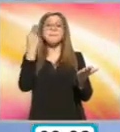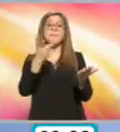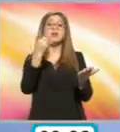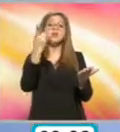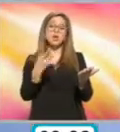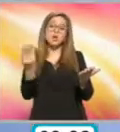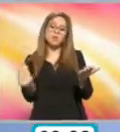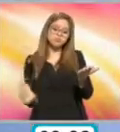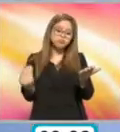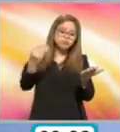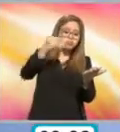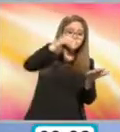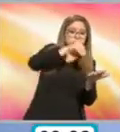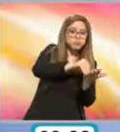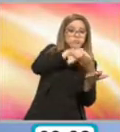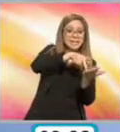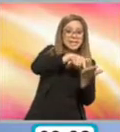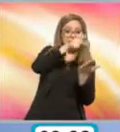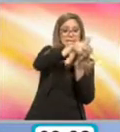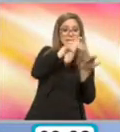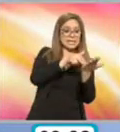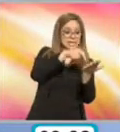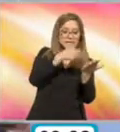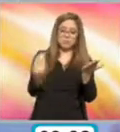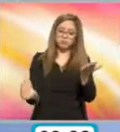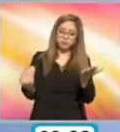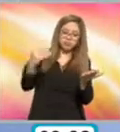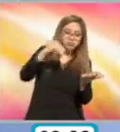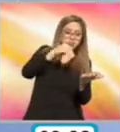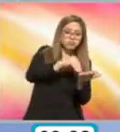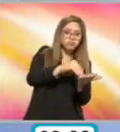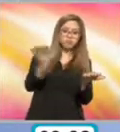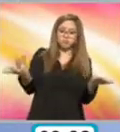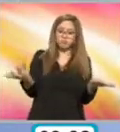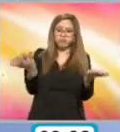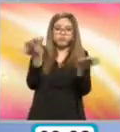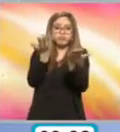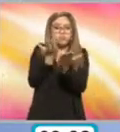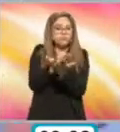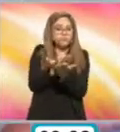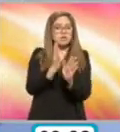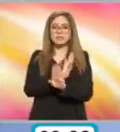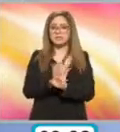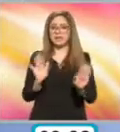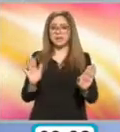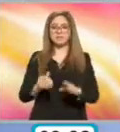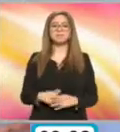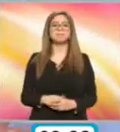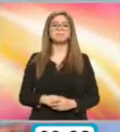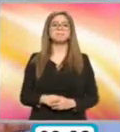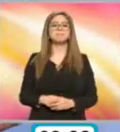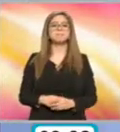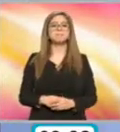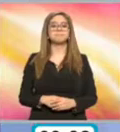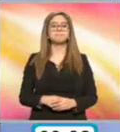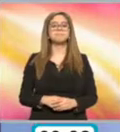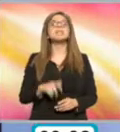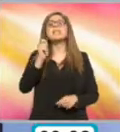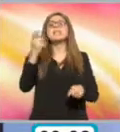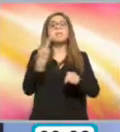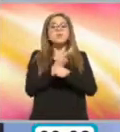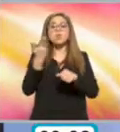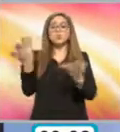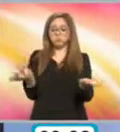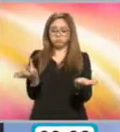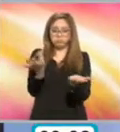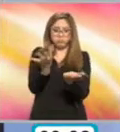ajustándolo a las propias reglas del proceso oral. ¿Qué quiere decir esto? Bueno, Se tropicalizó, por así decirlo, sí, ¿no? exactamente. O sea, ¿por